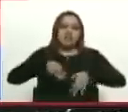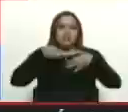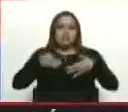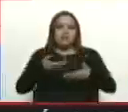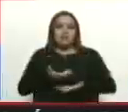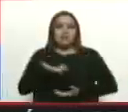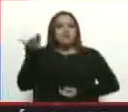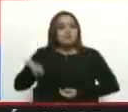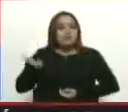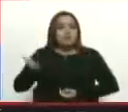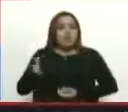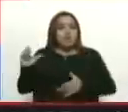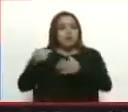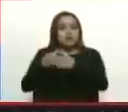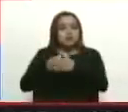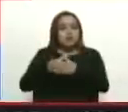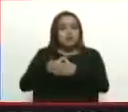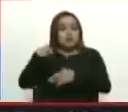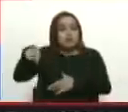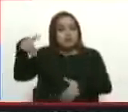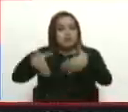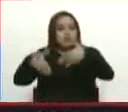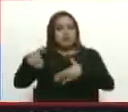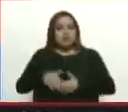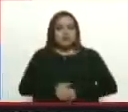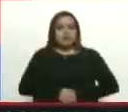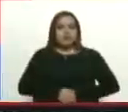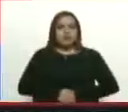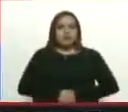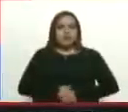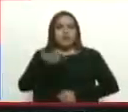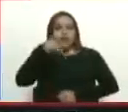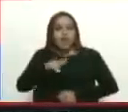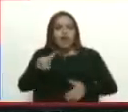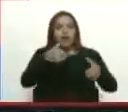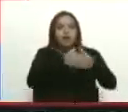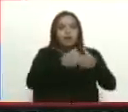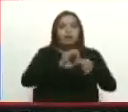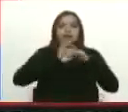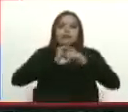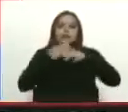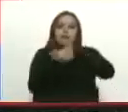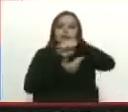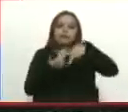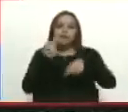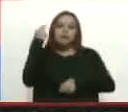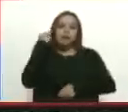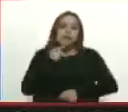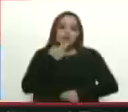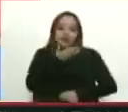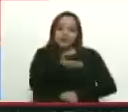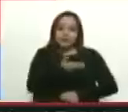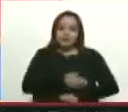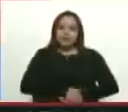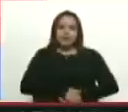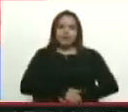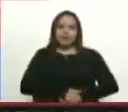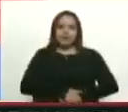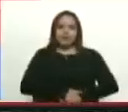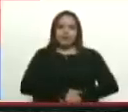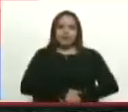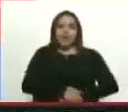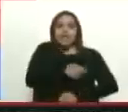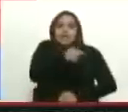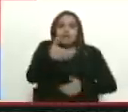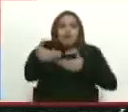actor importante de esas elecciones, que son los partidos aliados de la Revolución Bolivariana, contra la